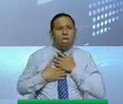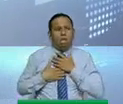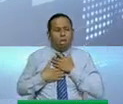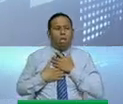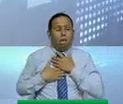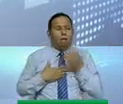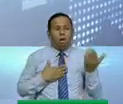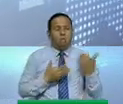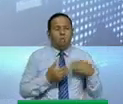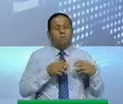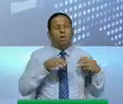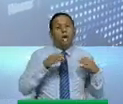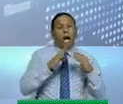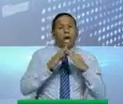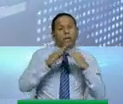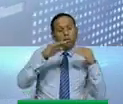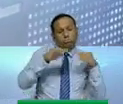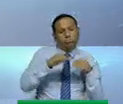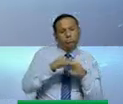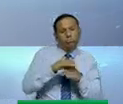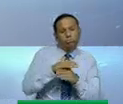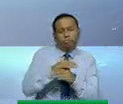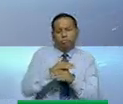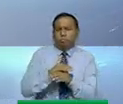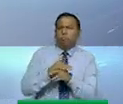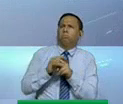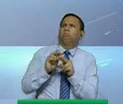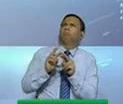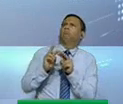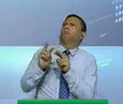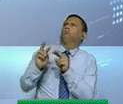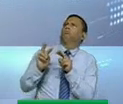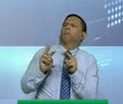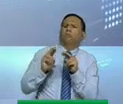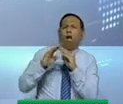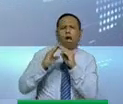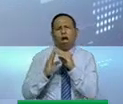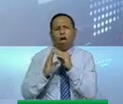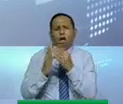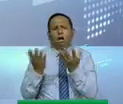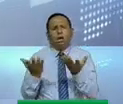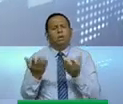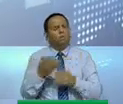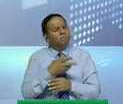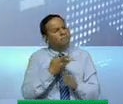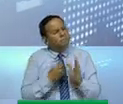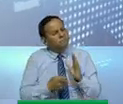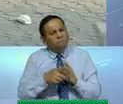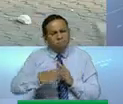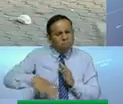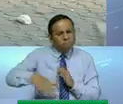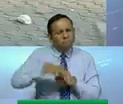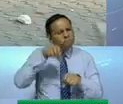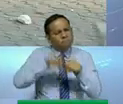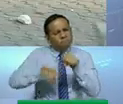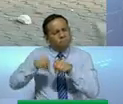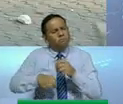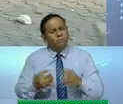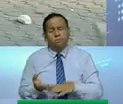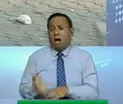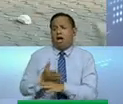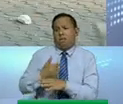todito se había destruido. ¿Qué nomás se le dañó en el electrodoméstico? Por aquí ya han limpiado a esta hora. Claro, ya limpiamos,